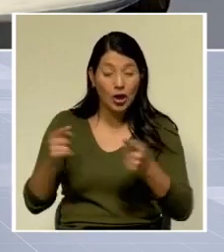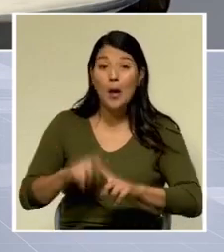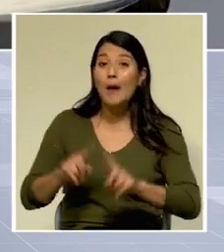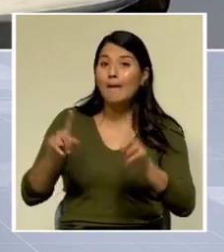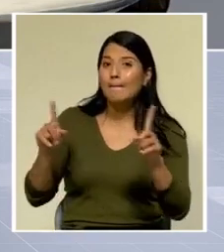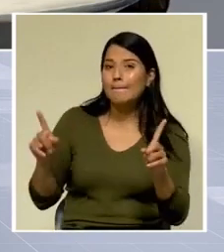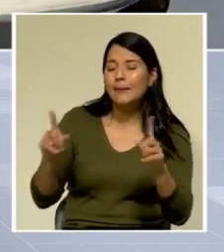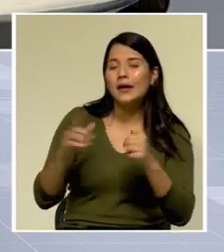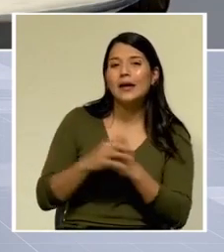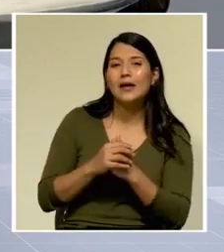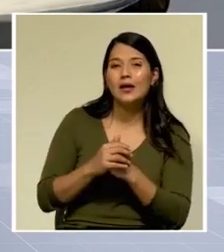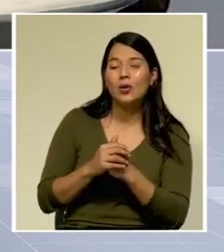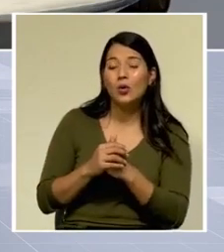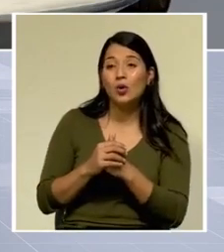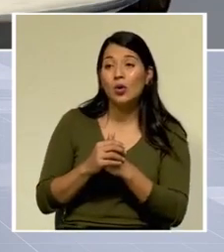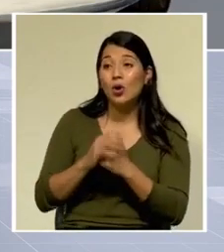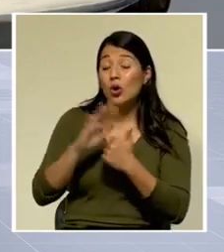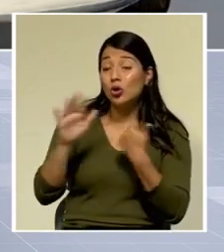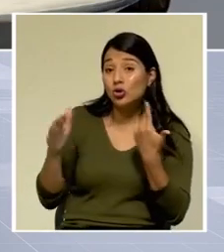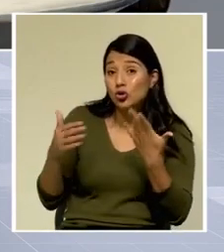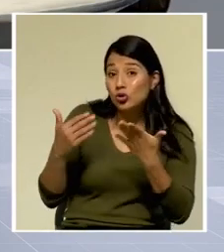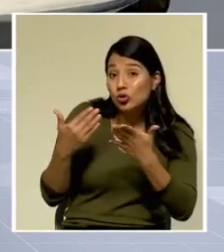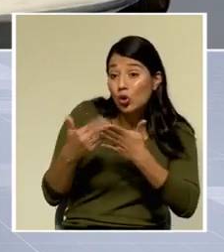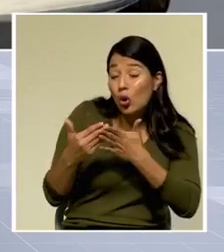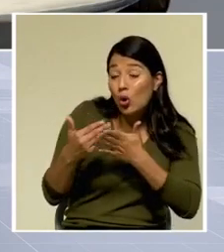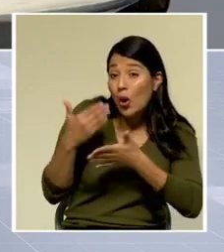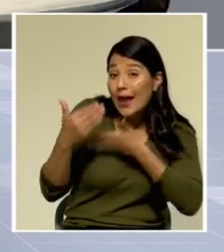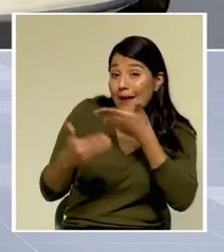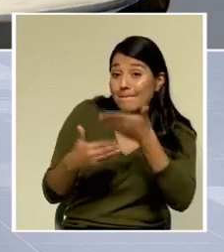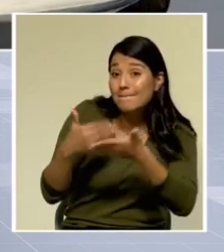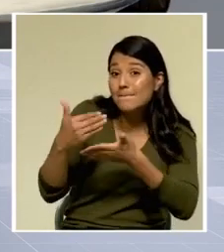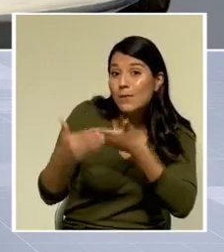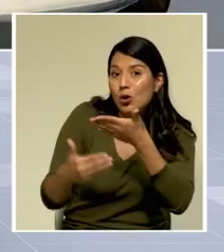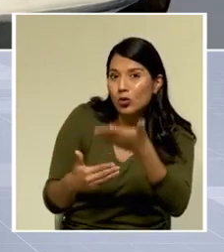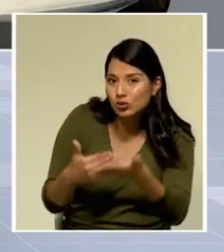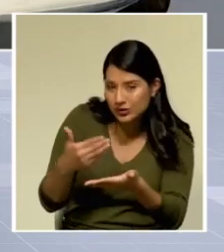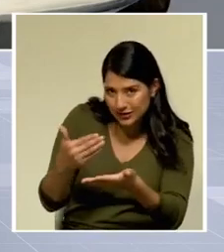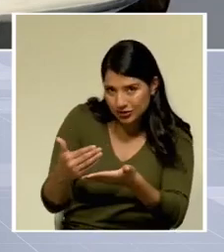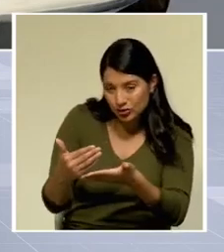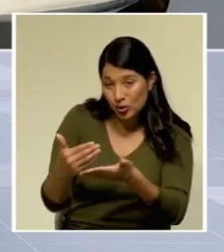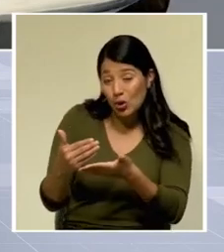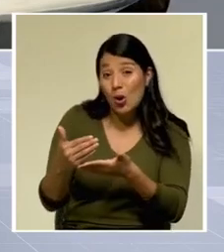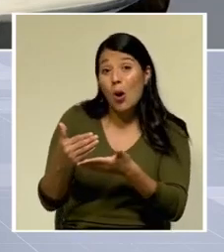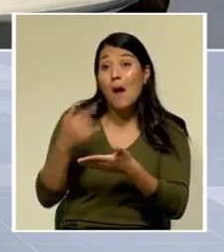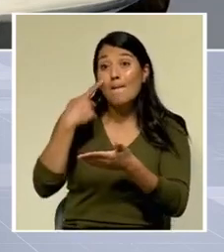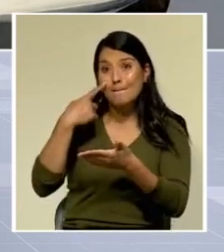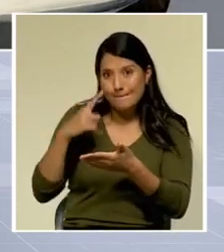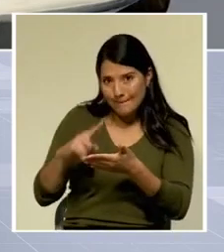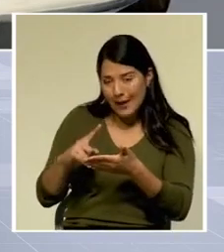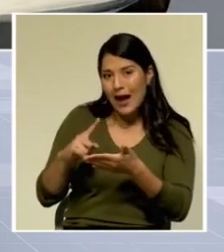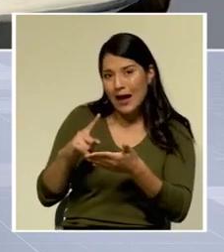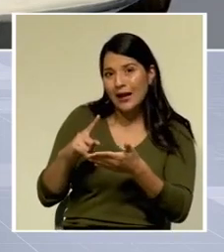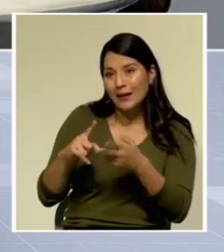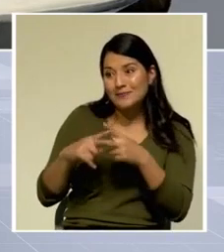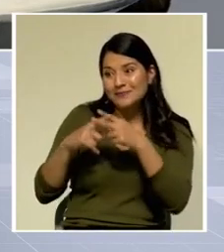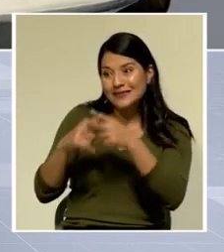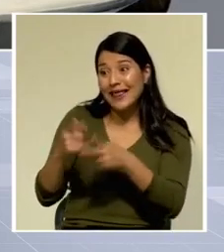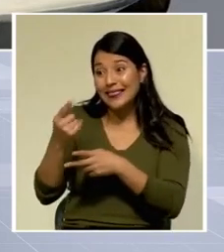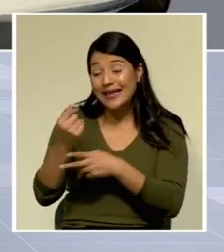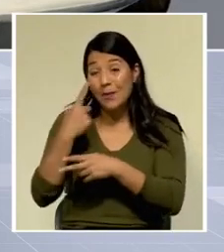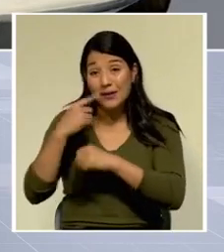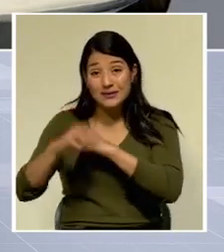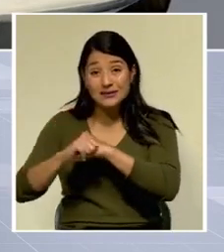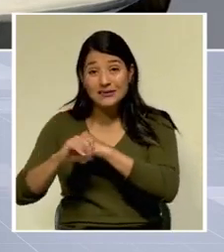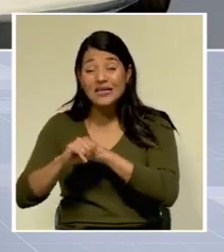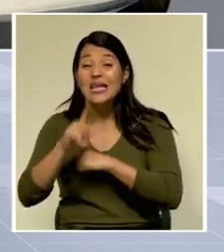el engranaje de financiamiento de los partidos políticos está hecho desde la Asamblea Legislativa. Así es. Quienes son los que se ven beneficiados a la vuelta,